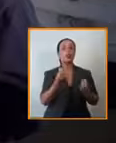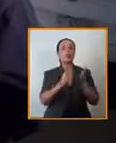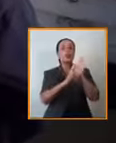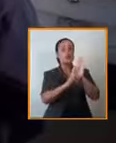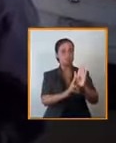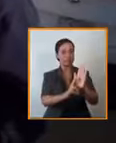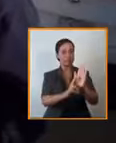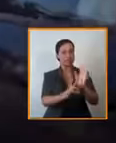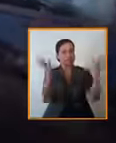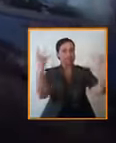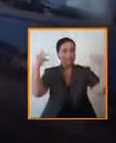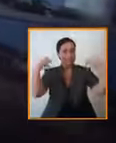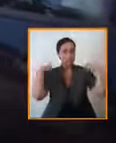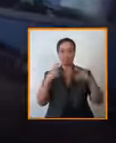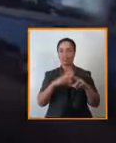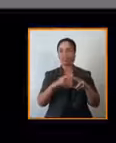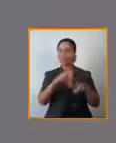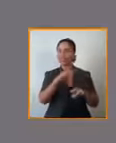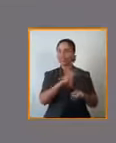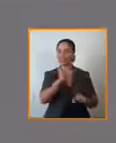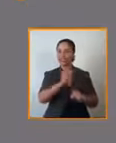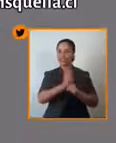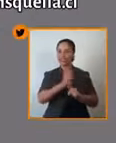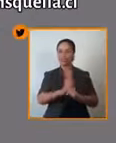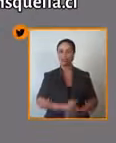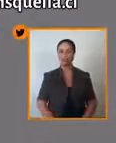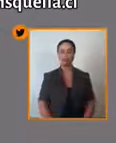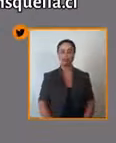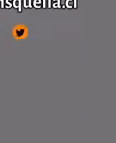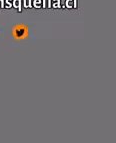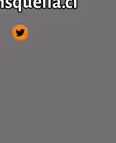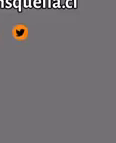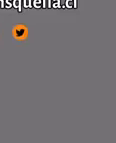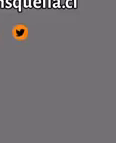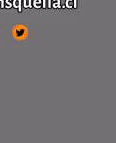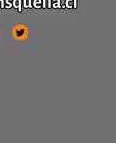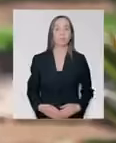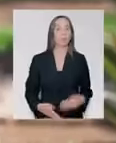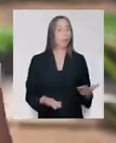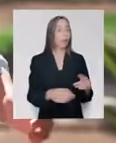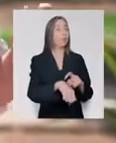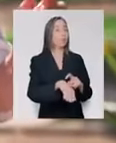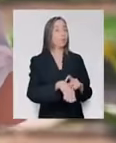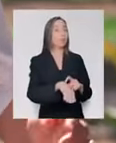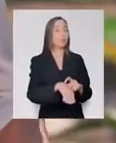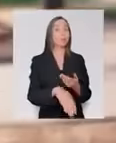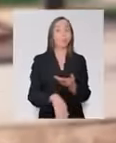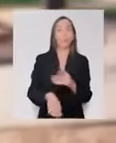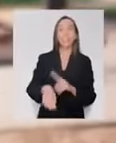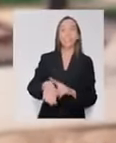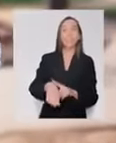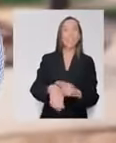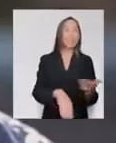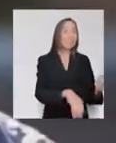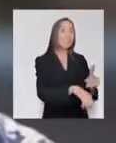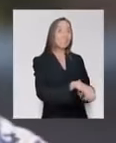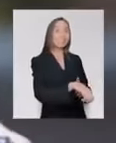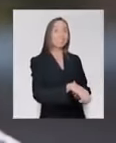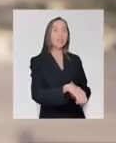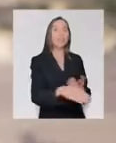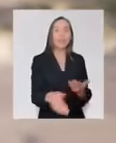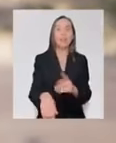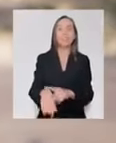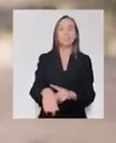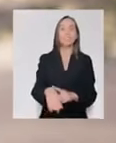a elegirme como su representante que tendrá a su cargo esa tarea. Es tiempo. Es tiempo. Es